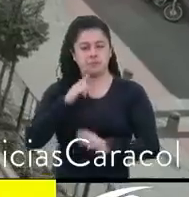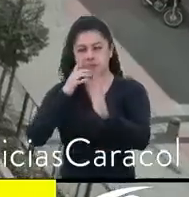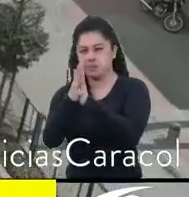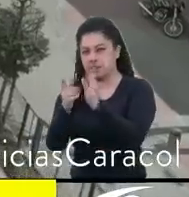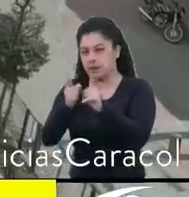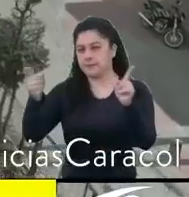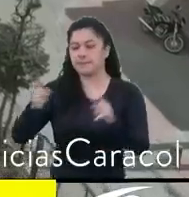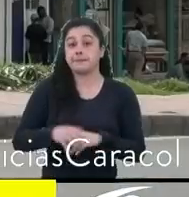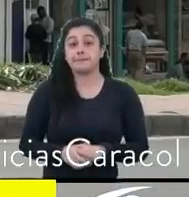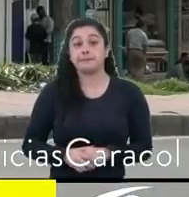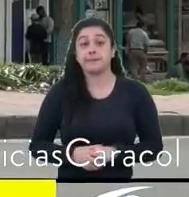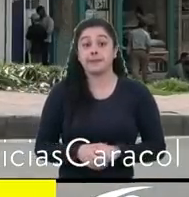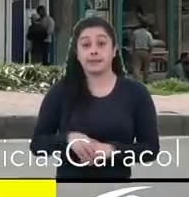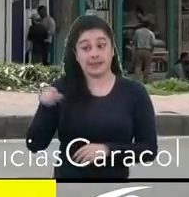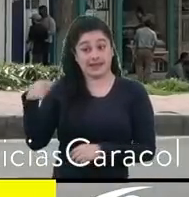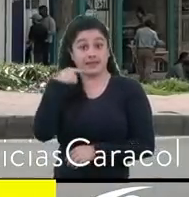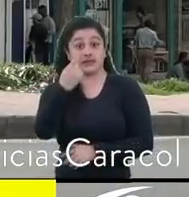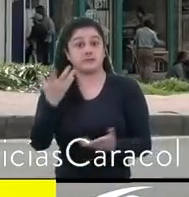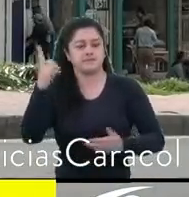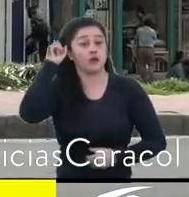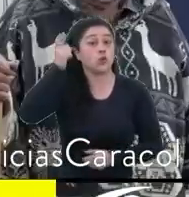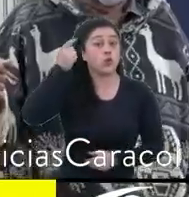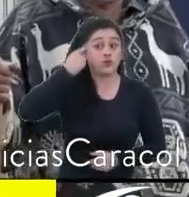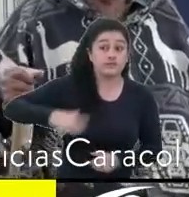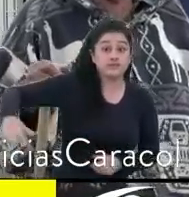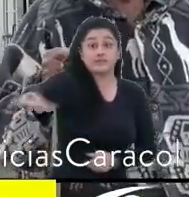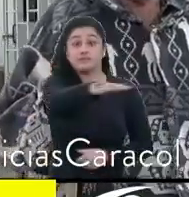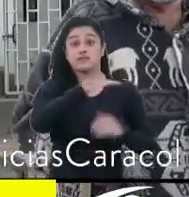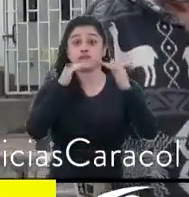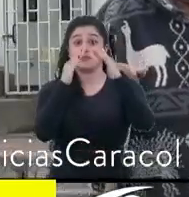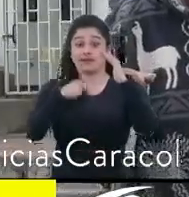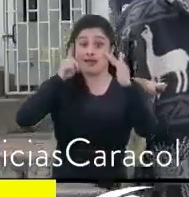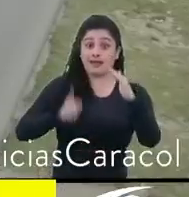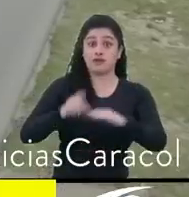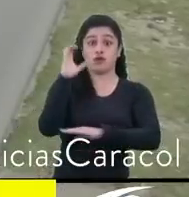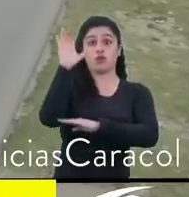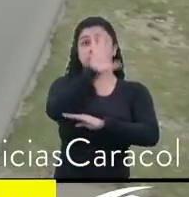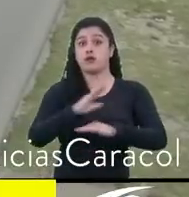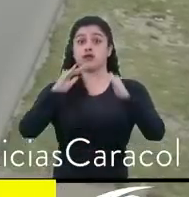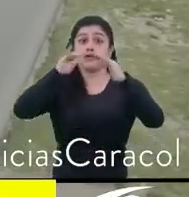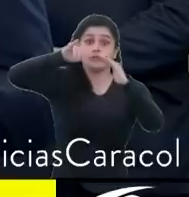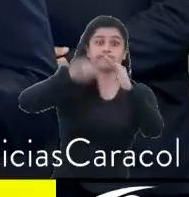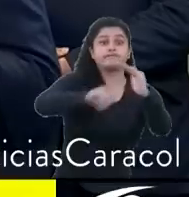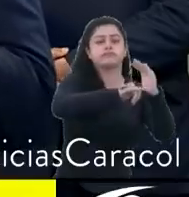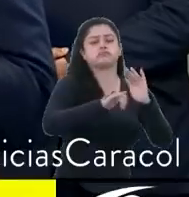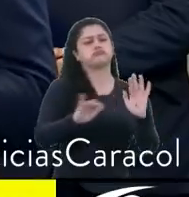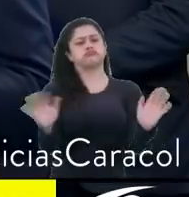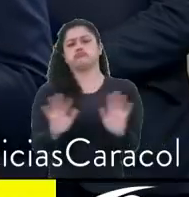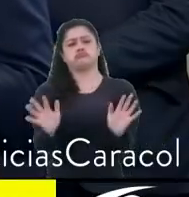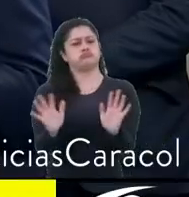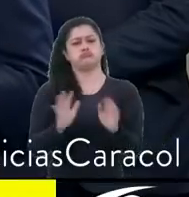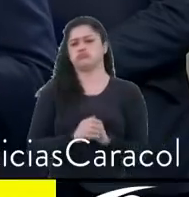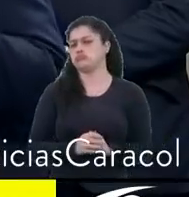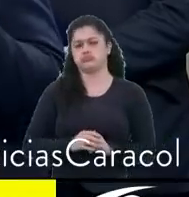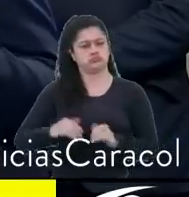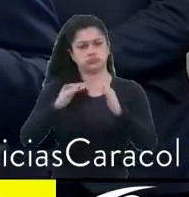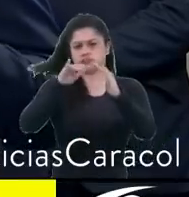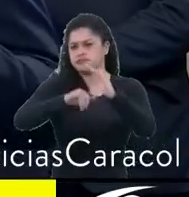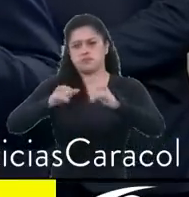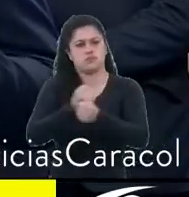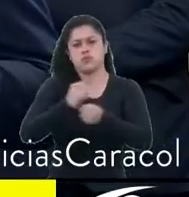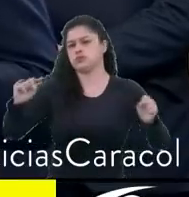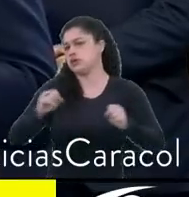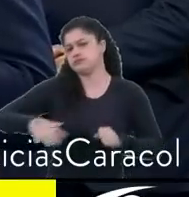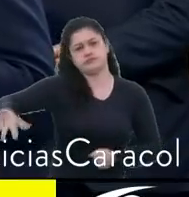nuevos confinamientos, cierres y medidas estrictas ante la presencia de la variante Omicron en el país. Hoy en día,